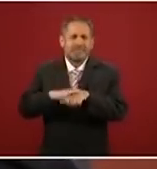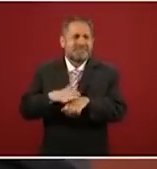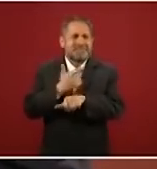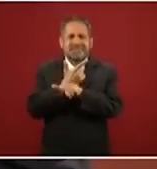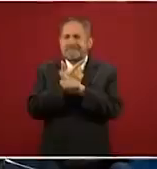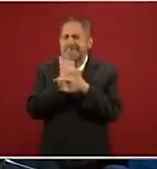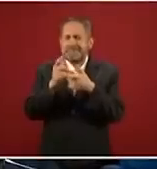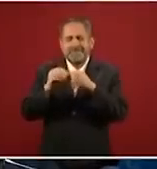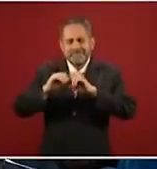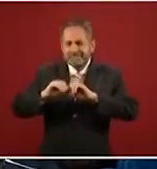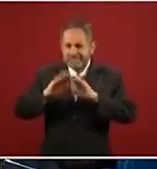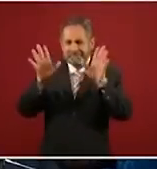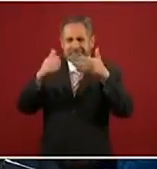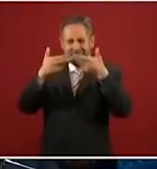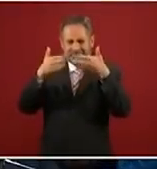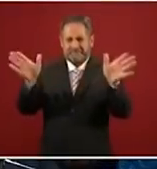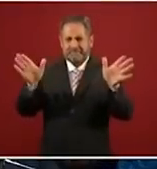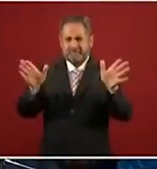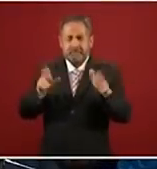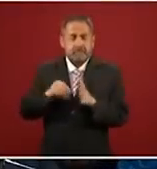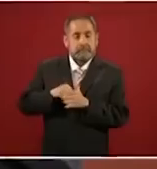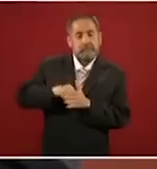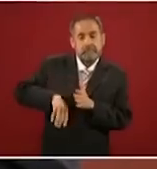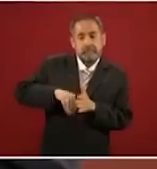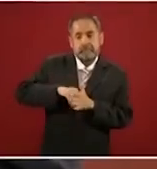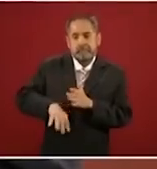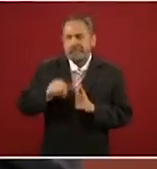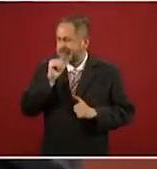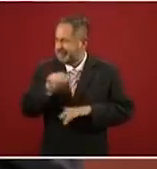pública no tapar nada